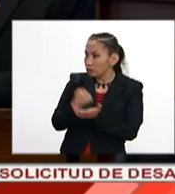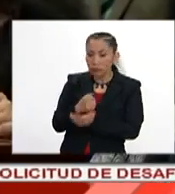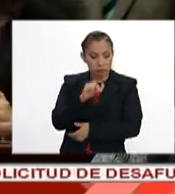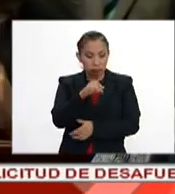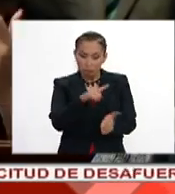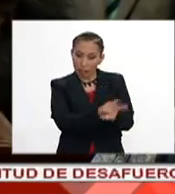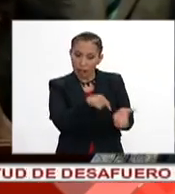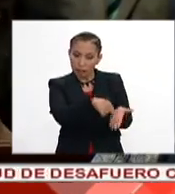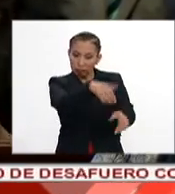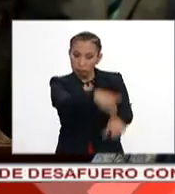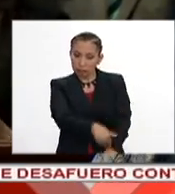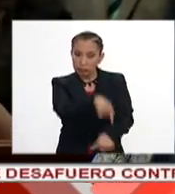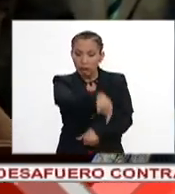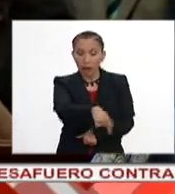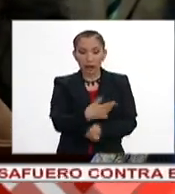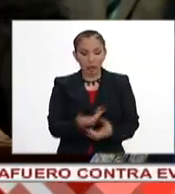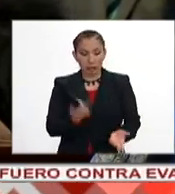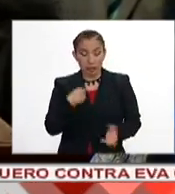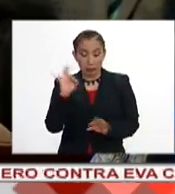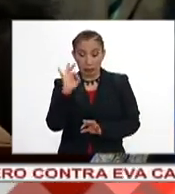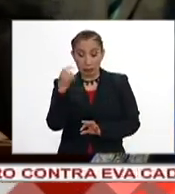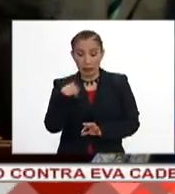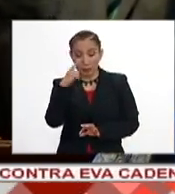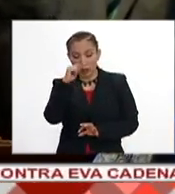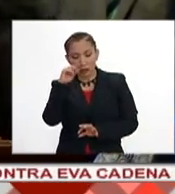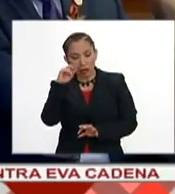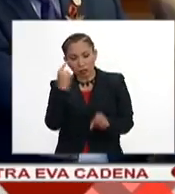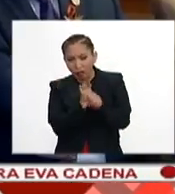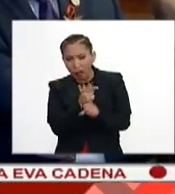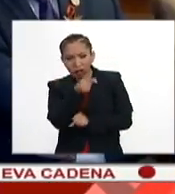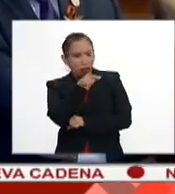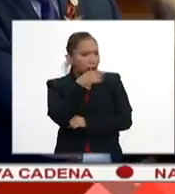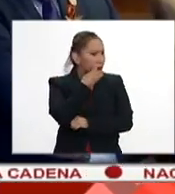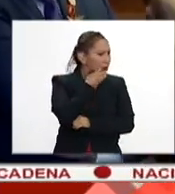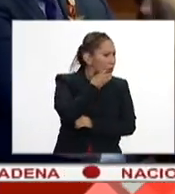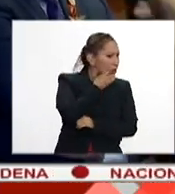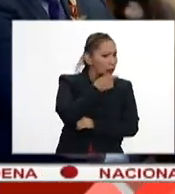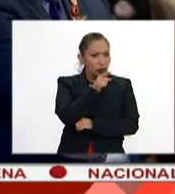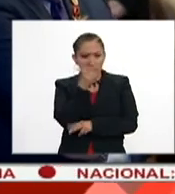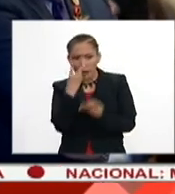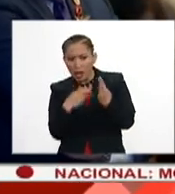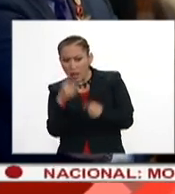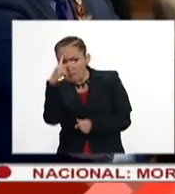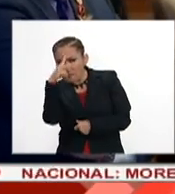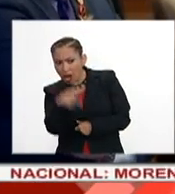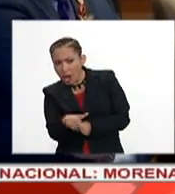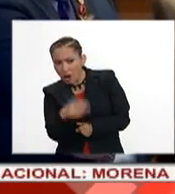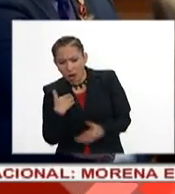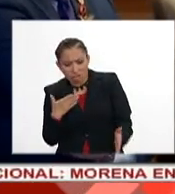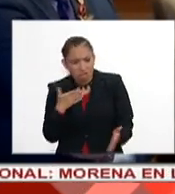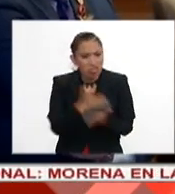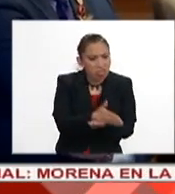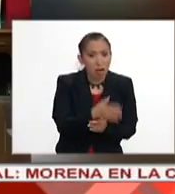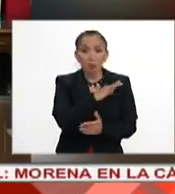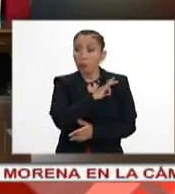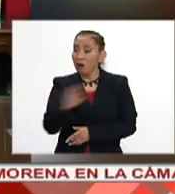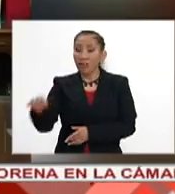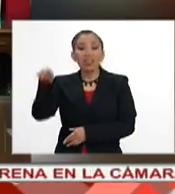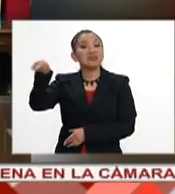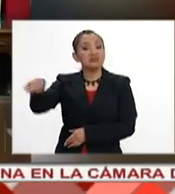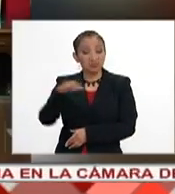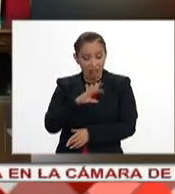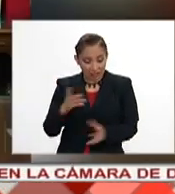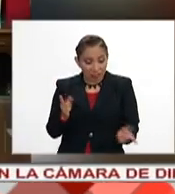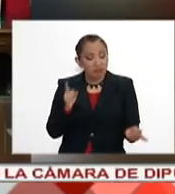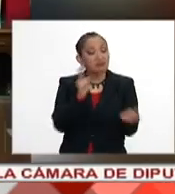el oficial... Sospechoso, ¿no? No sospechoso, sino de algún origen mexicano, hispano, él tiene todo el derecho